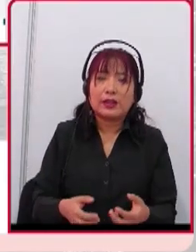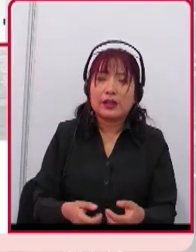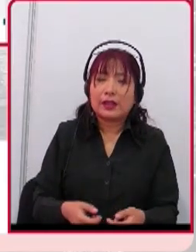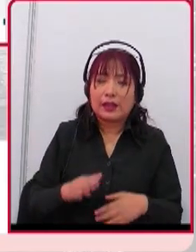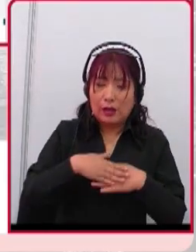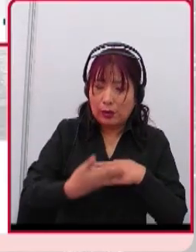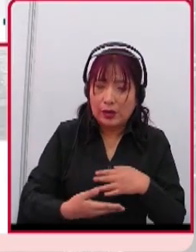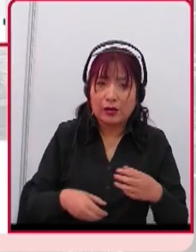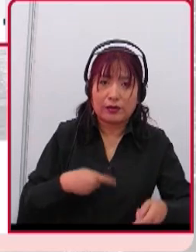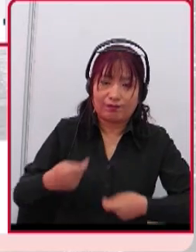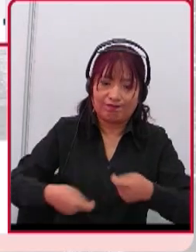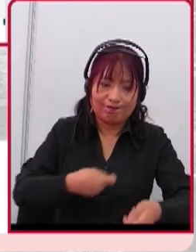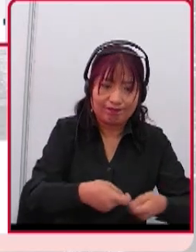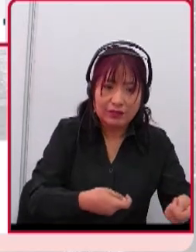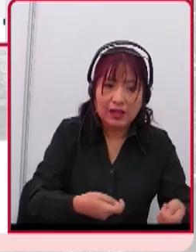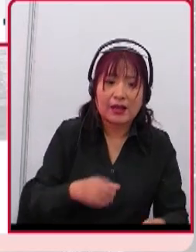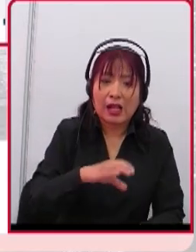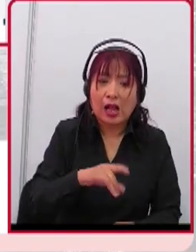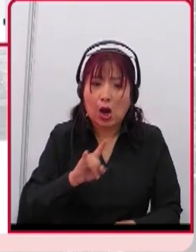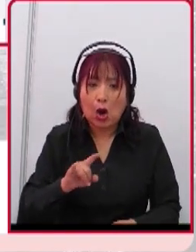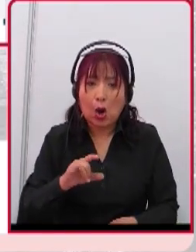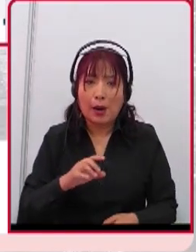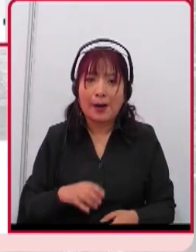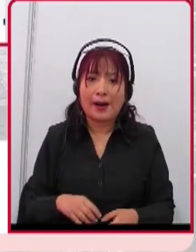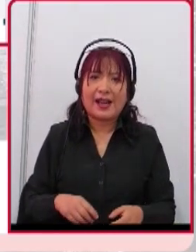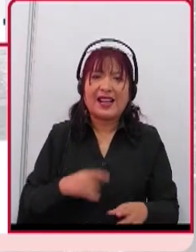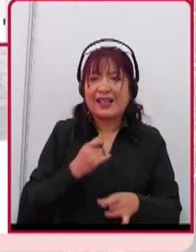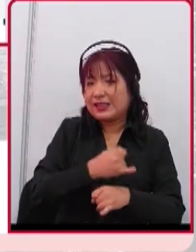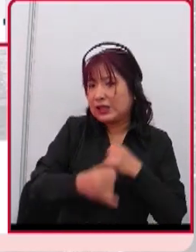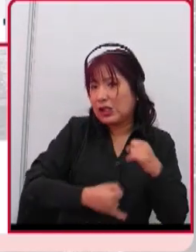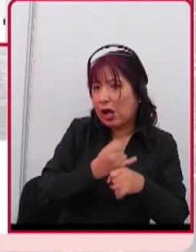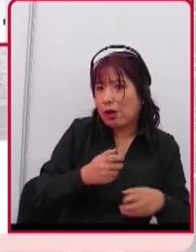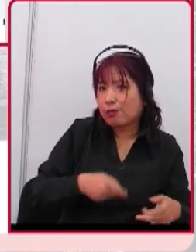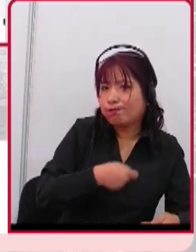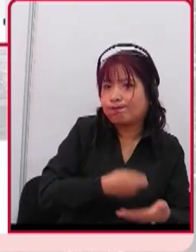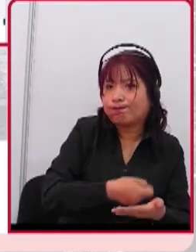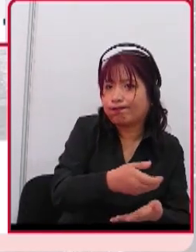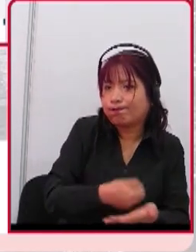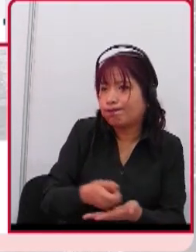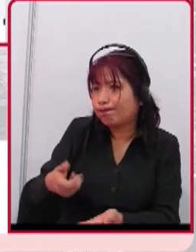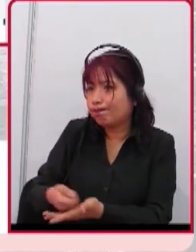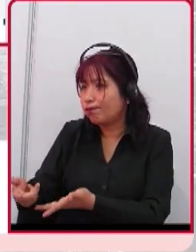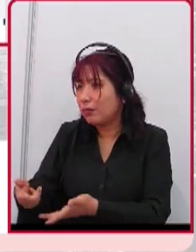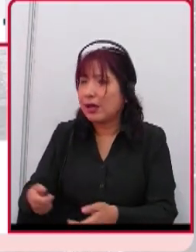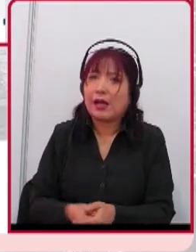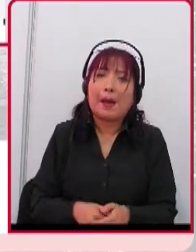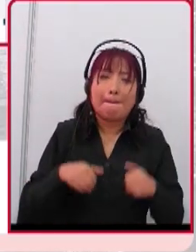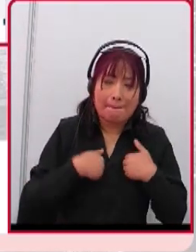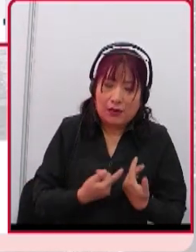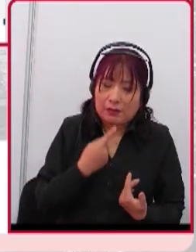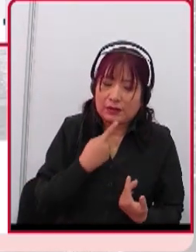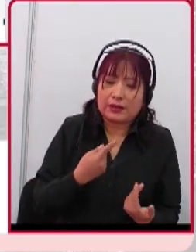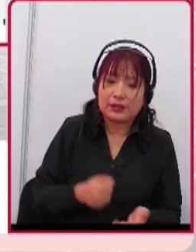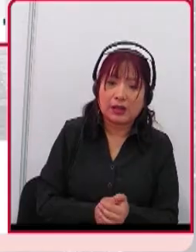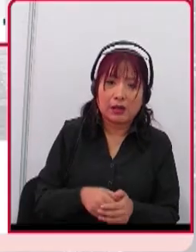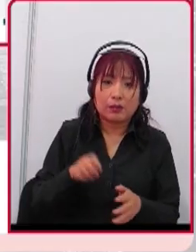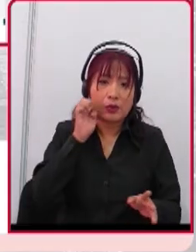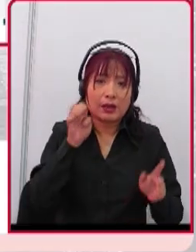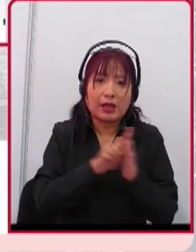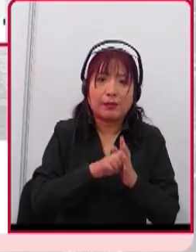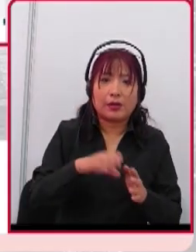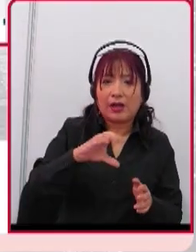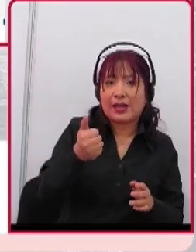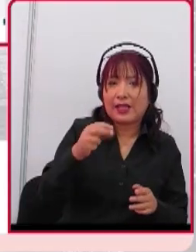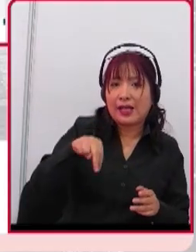de la comercialización del cobre a nivel internacional, podemos reflejar ciertos conceptos muy importantes. Por ahí se habla del canon minero, de